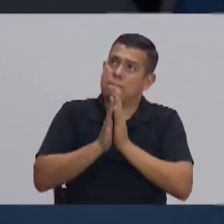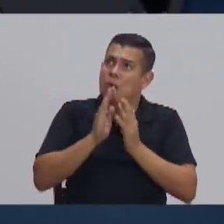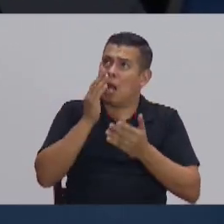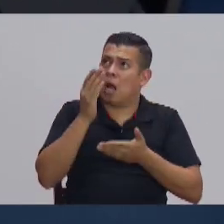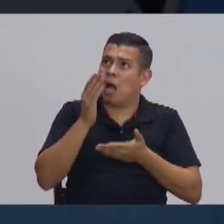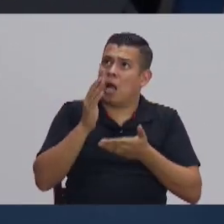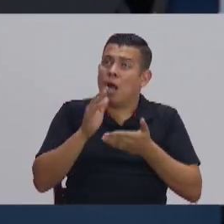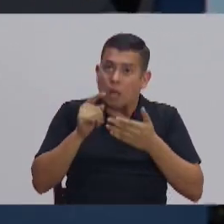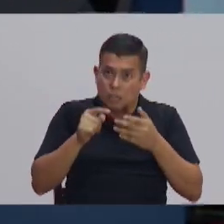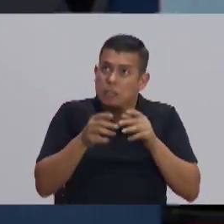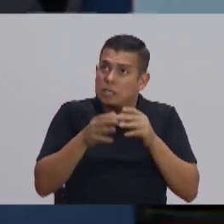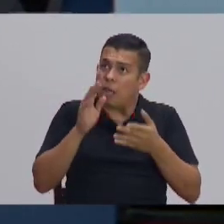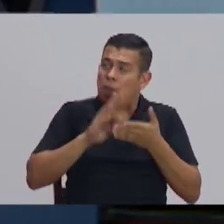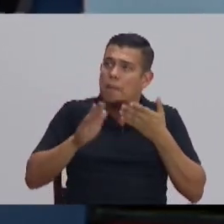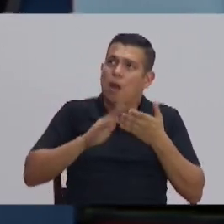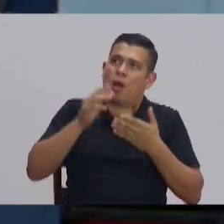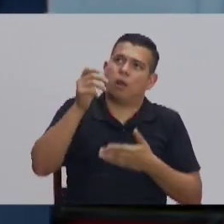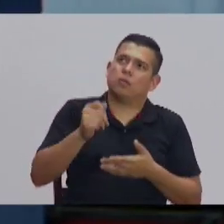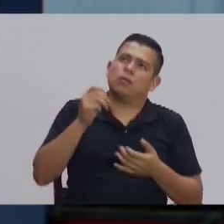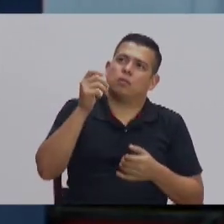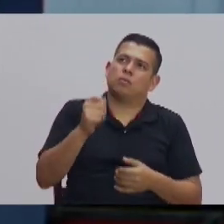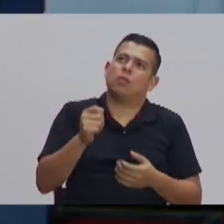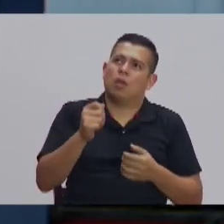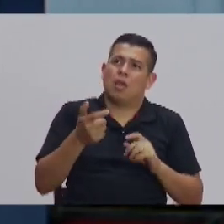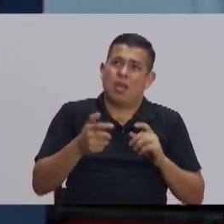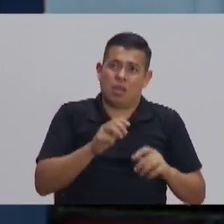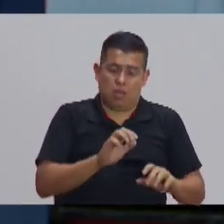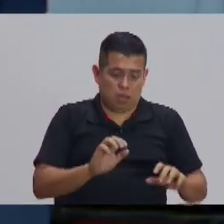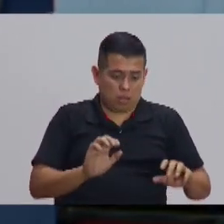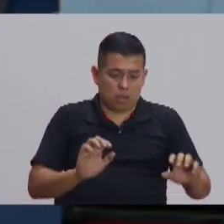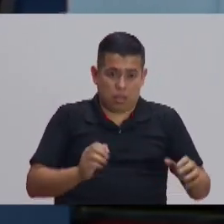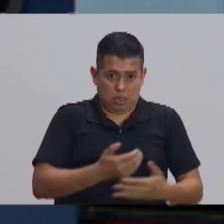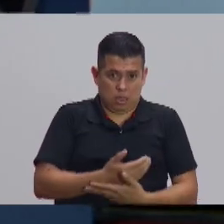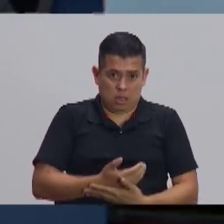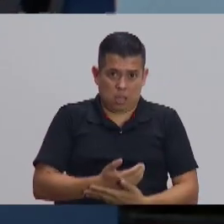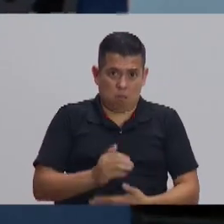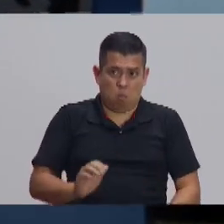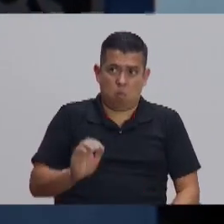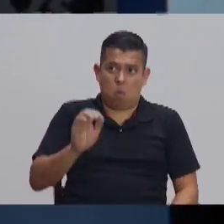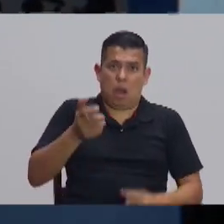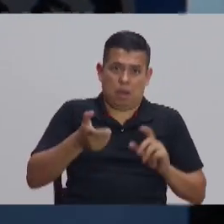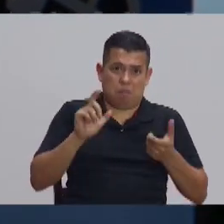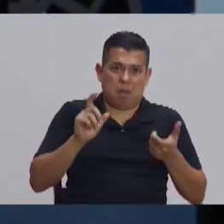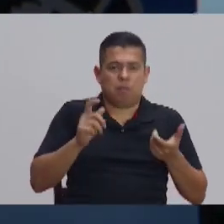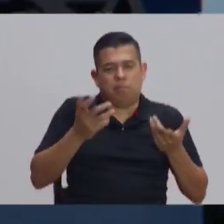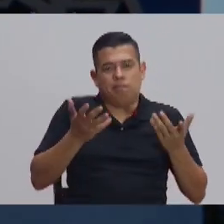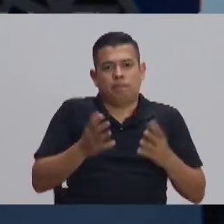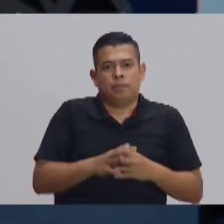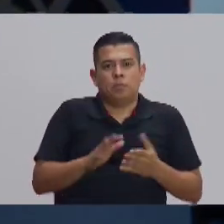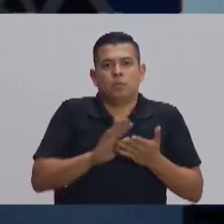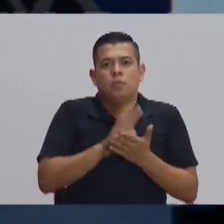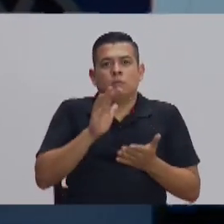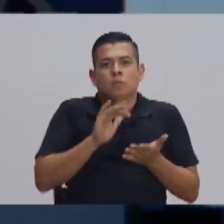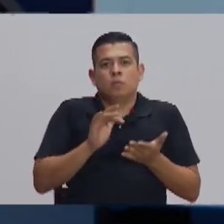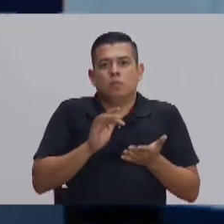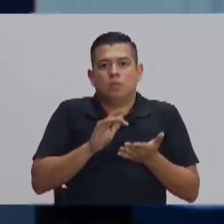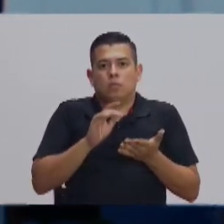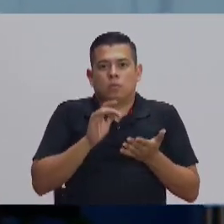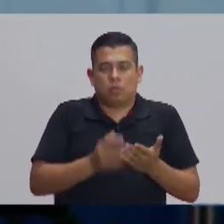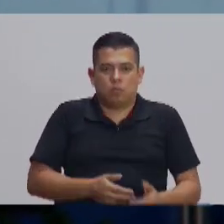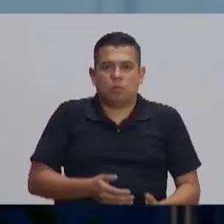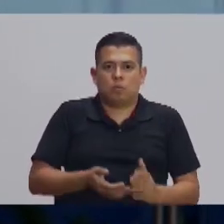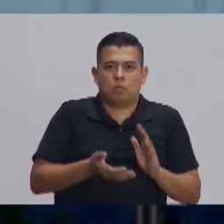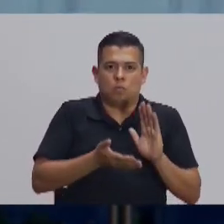si el niño va a cambiar cuidado el crecimiento espiritual lo va a continuar no dios